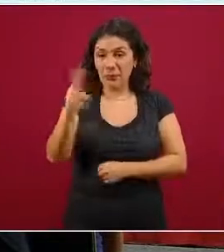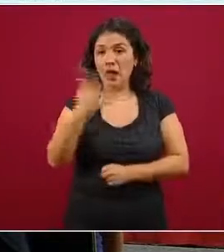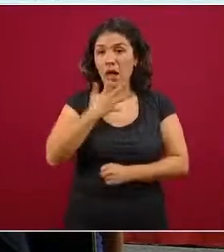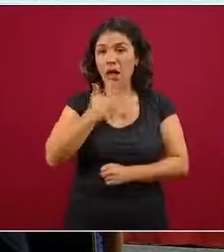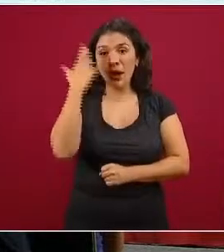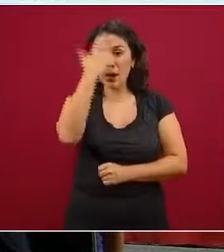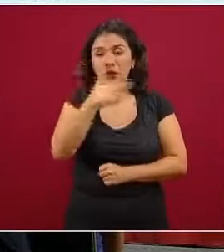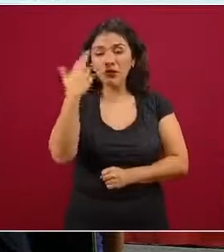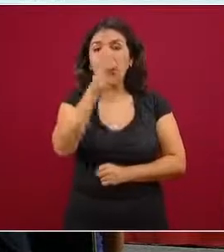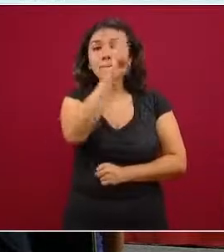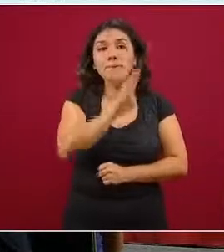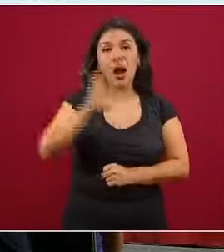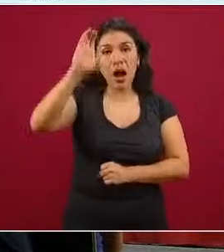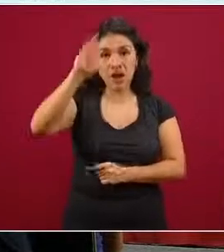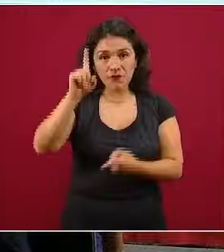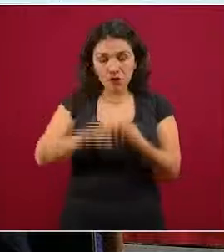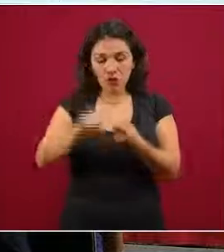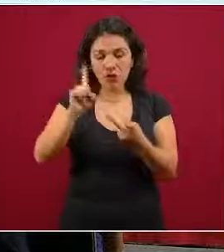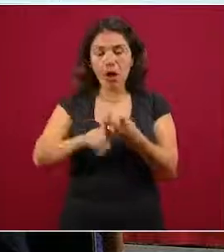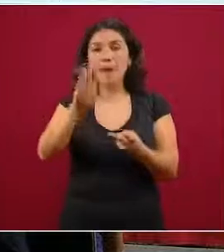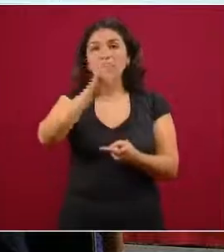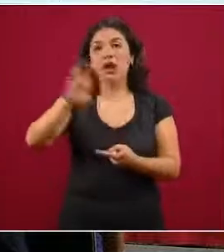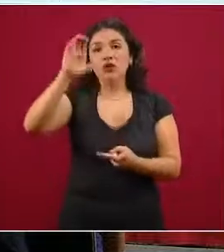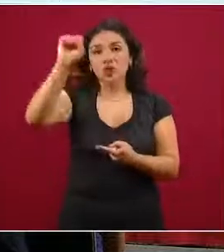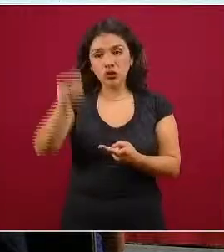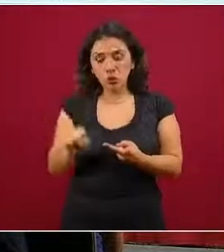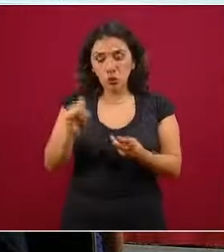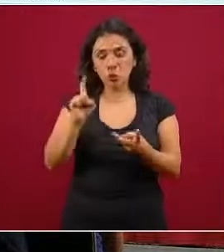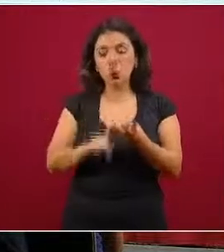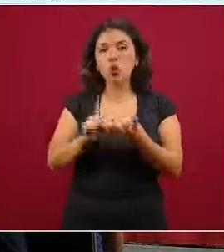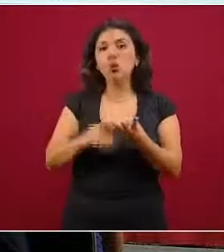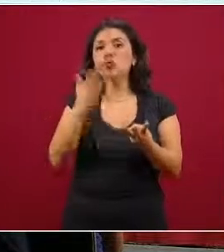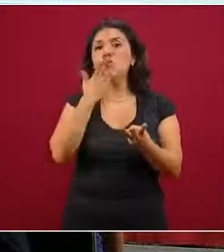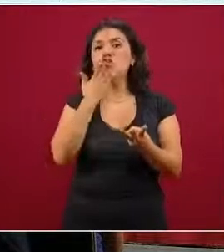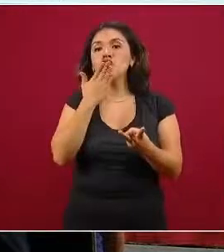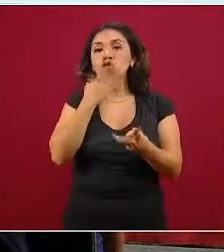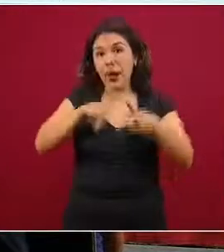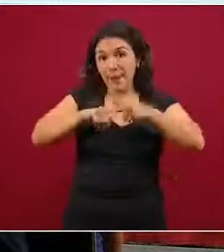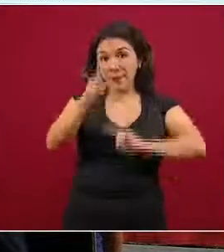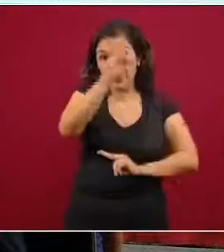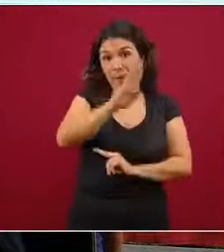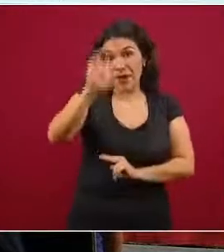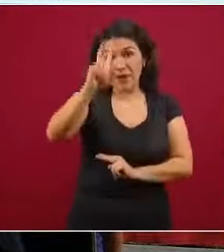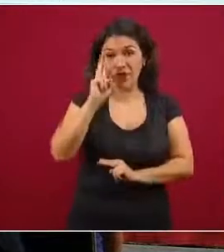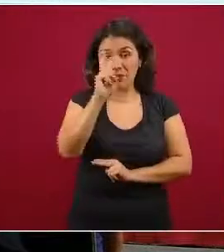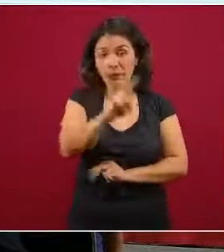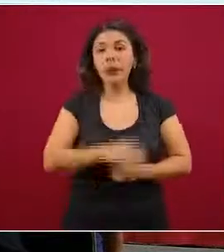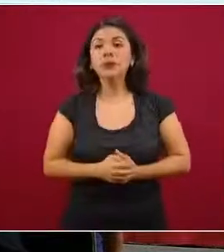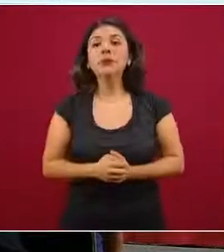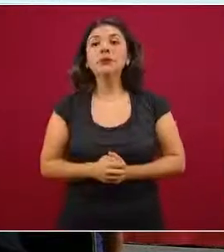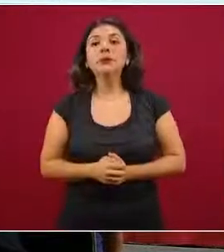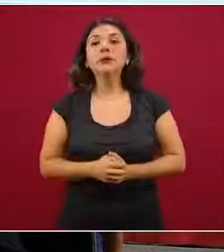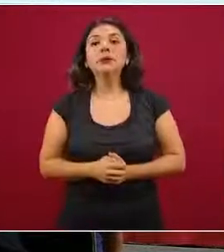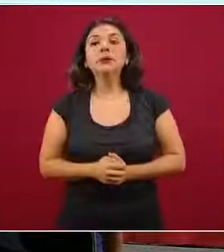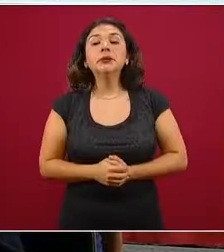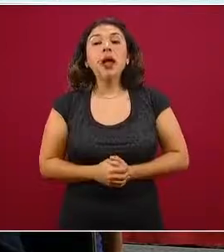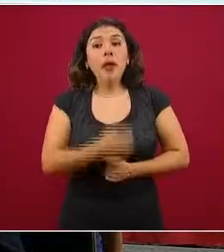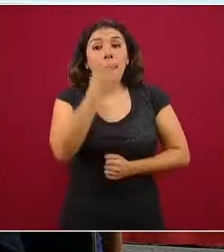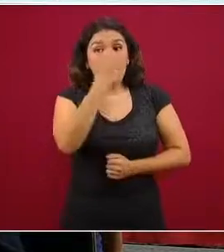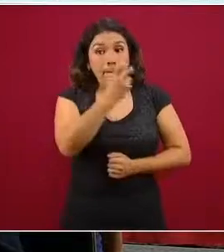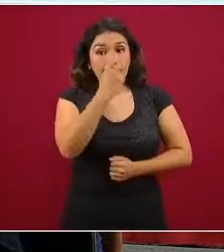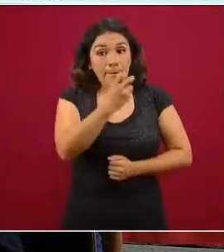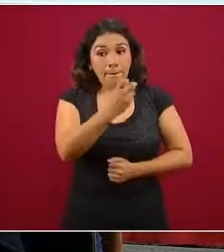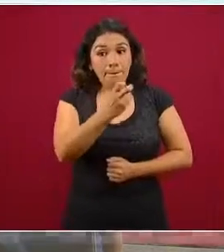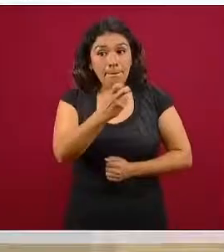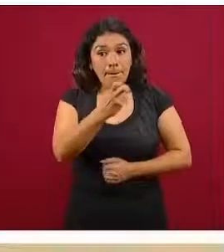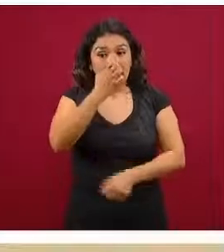los estados de Baja California Sur y de Sonora. Empecemos con Baja California. Podemos ver que Baja California